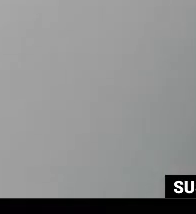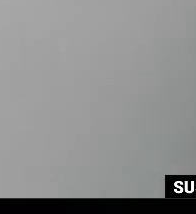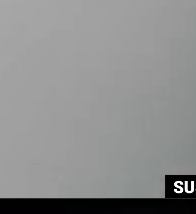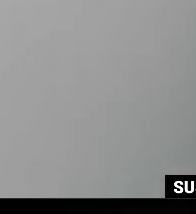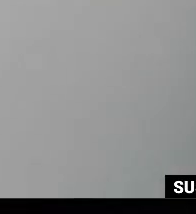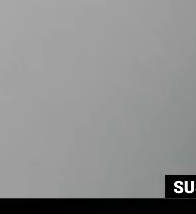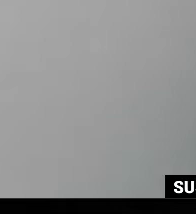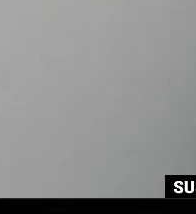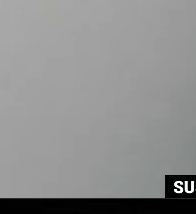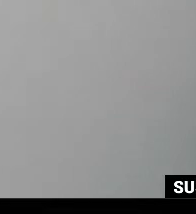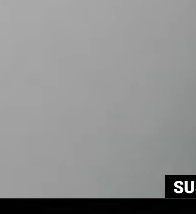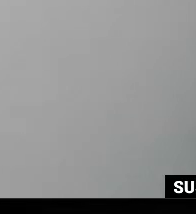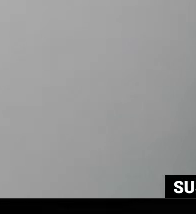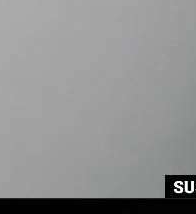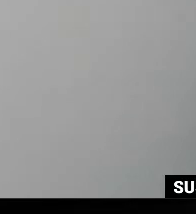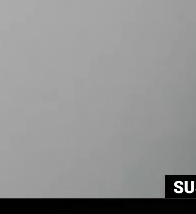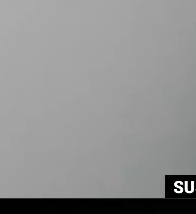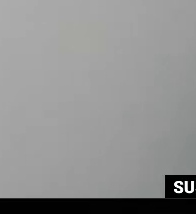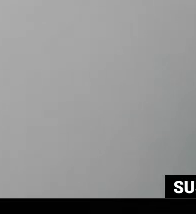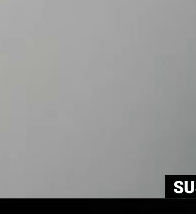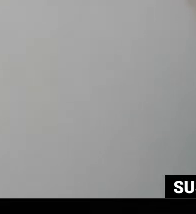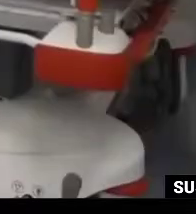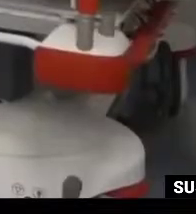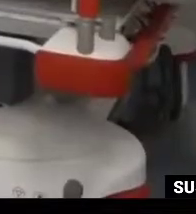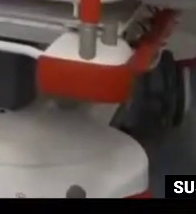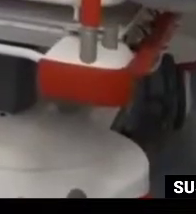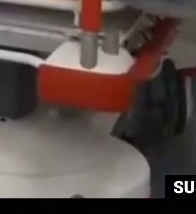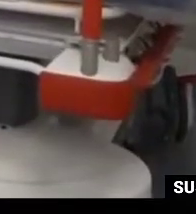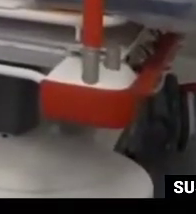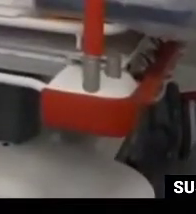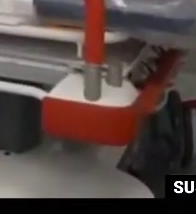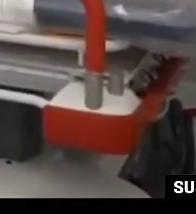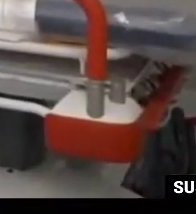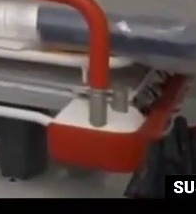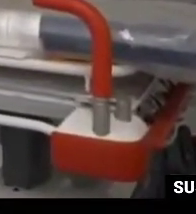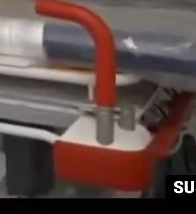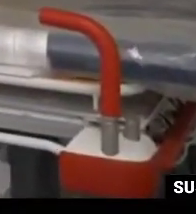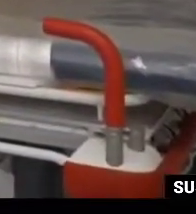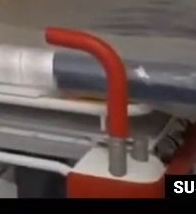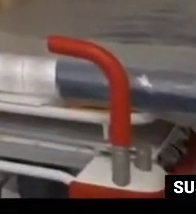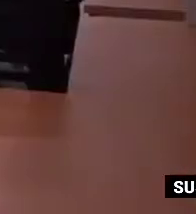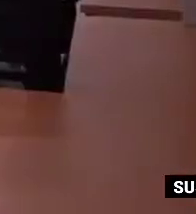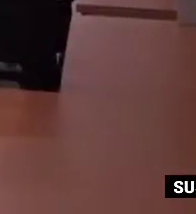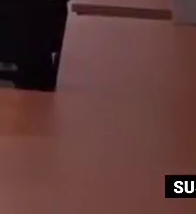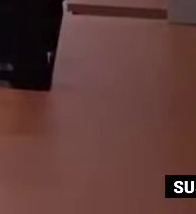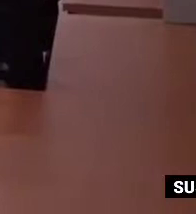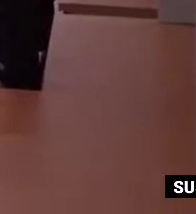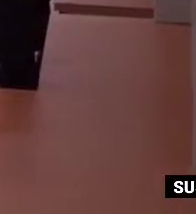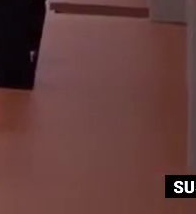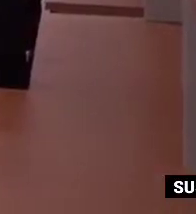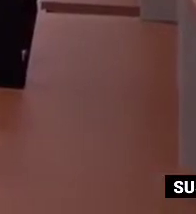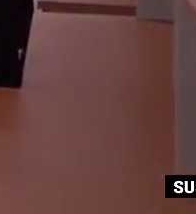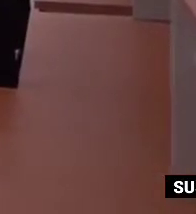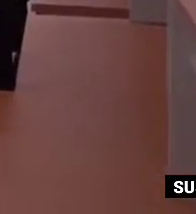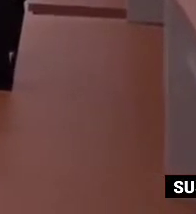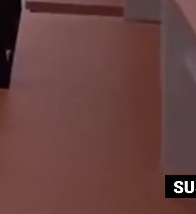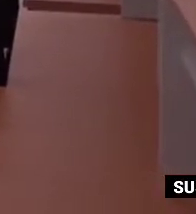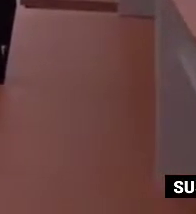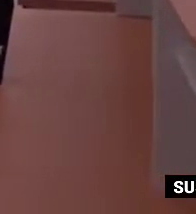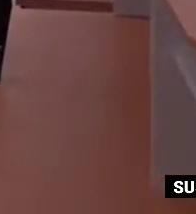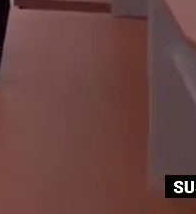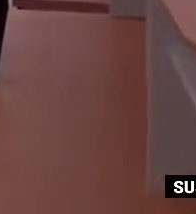Pacientes que estén hospitalizados. Evitamos infecciones, disminuimos costos y estancias hospitalarias